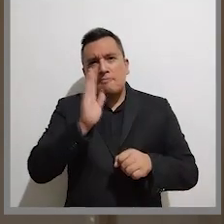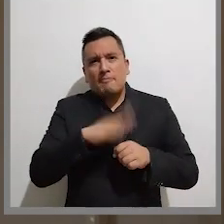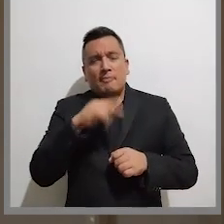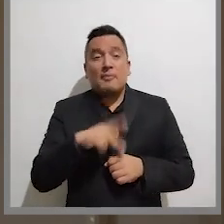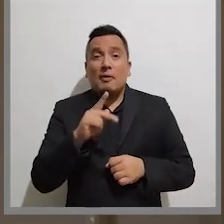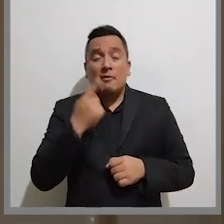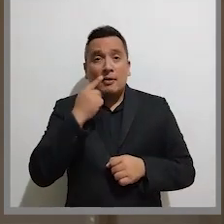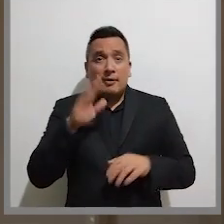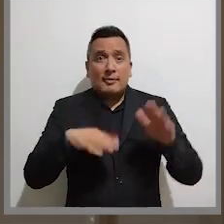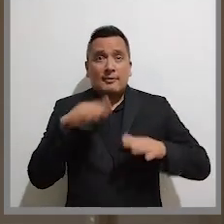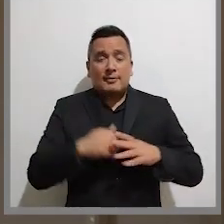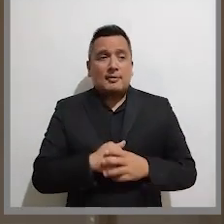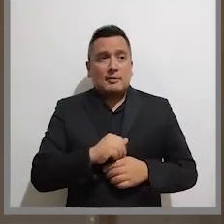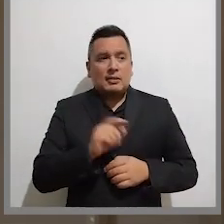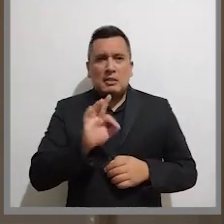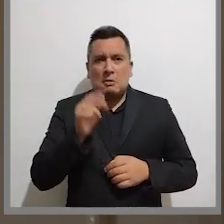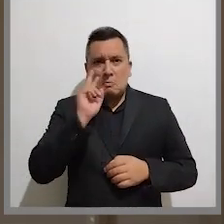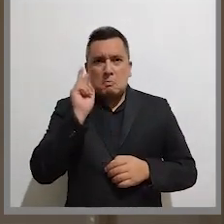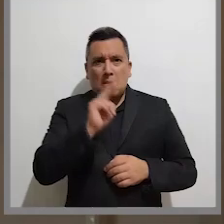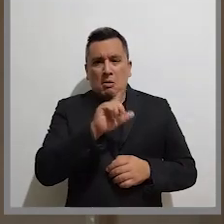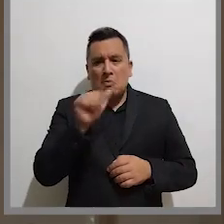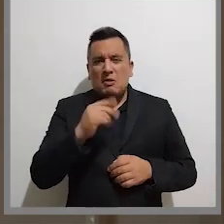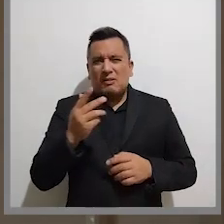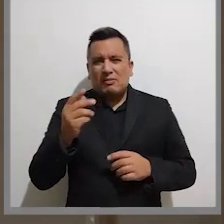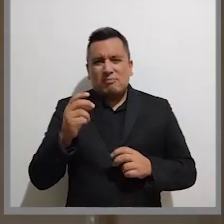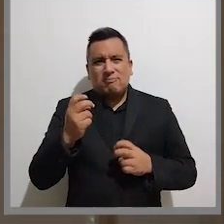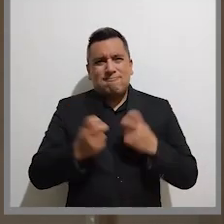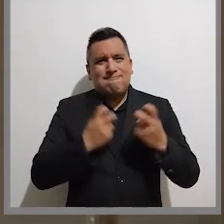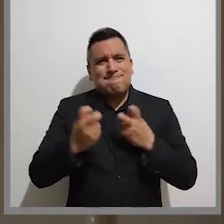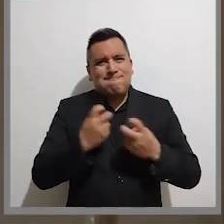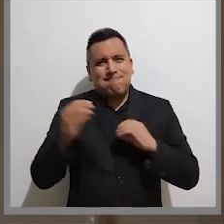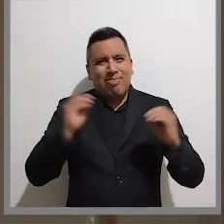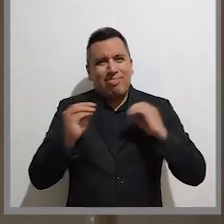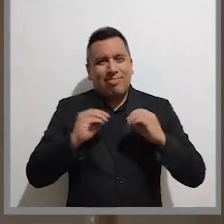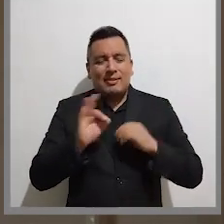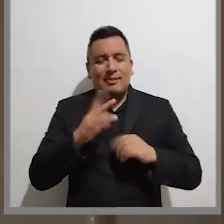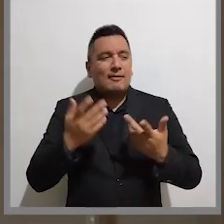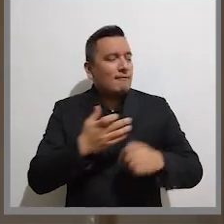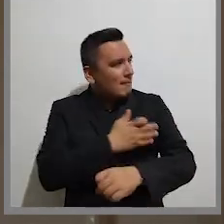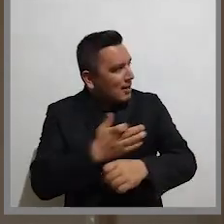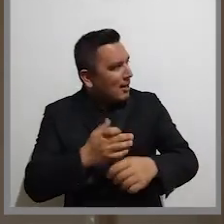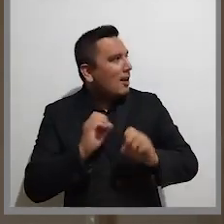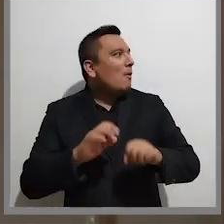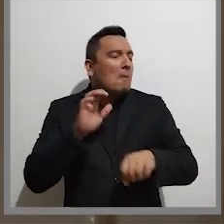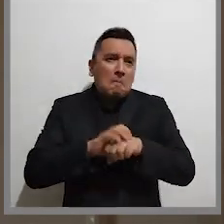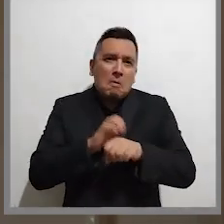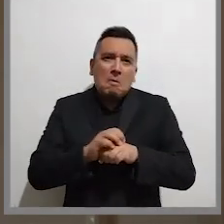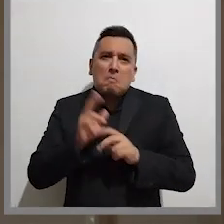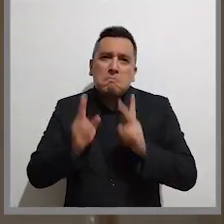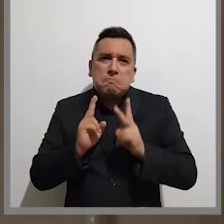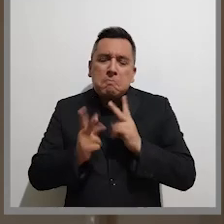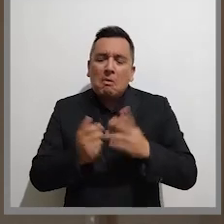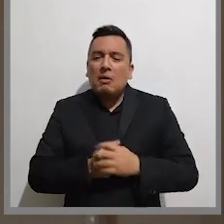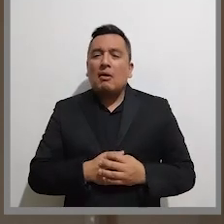la discusión que puede generarse después de ver esta serie, por ejemplo, en familia, con las amigas, cuando estamos en las